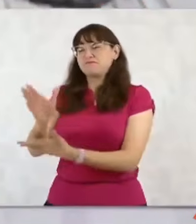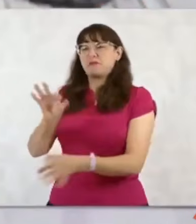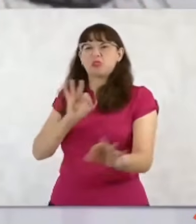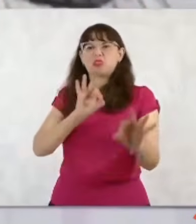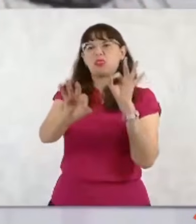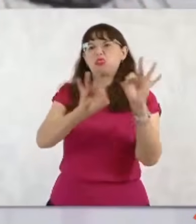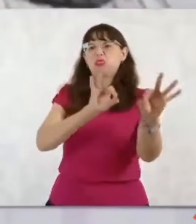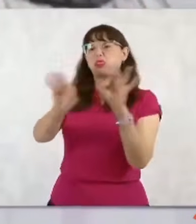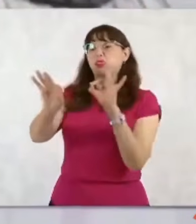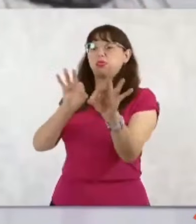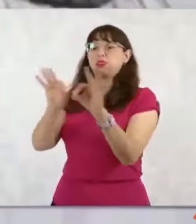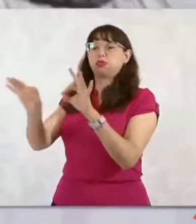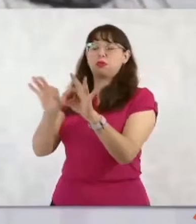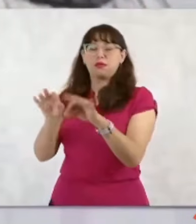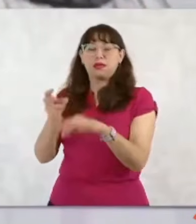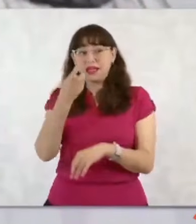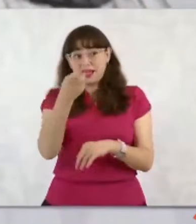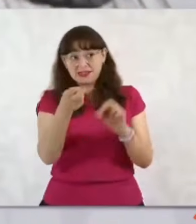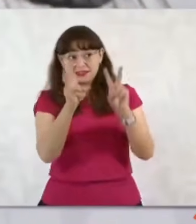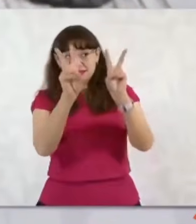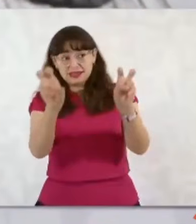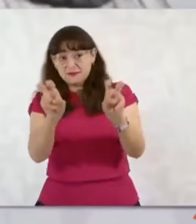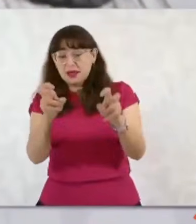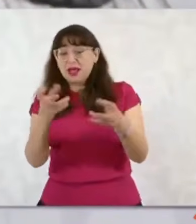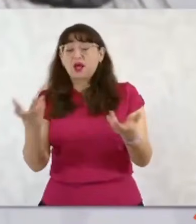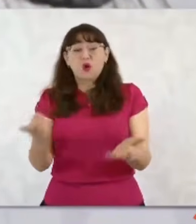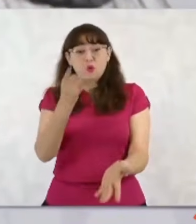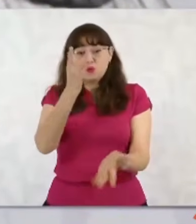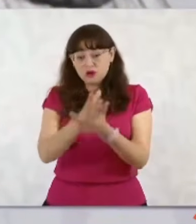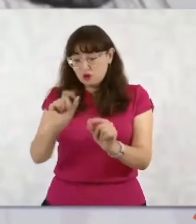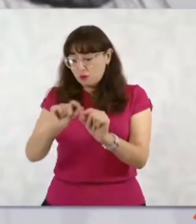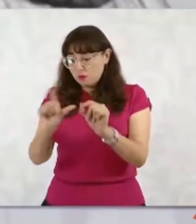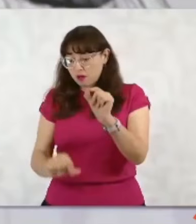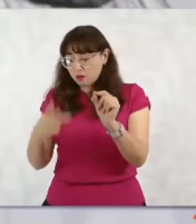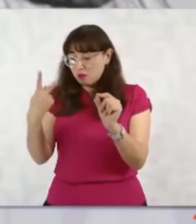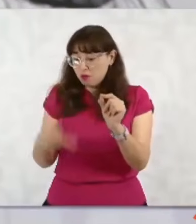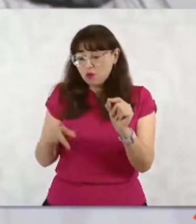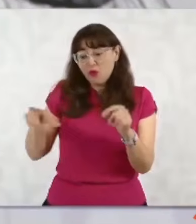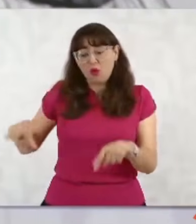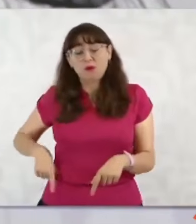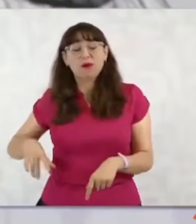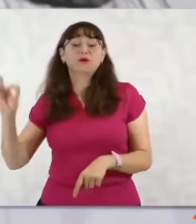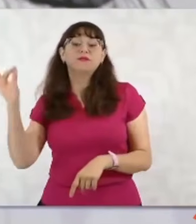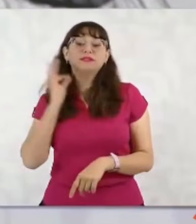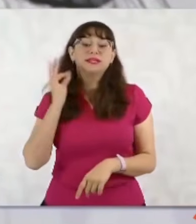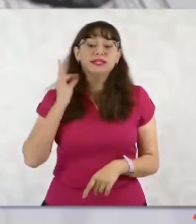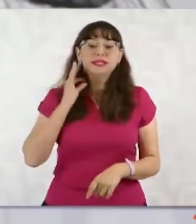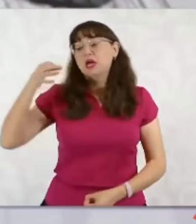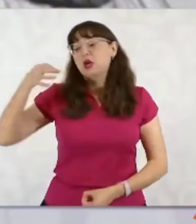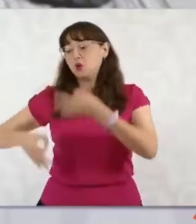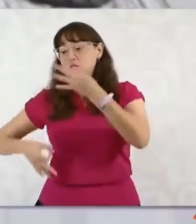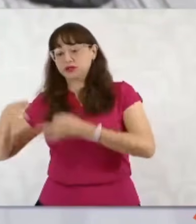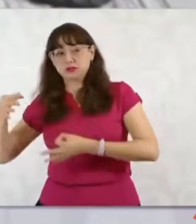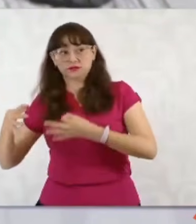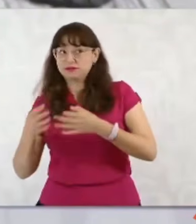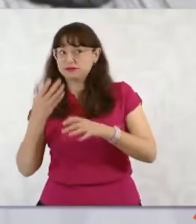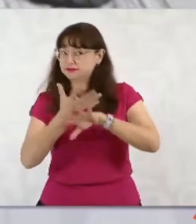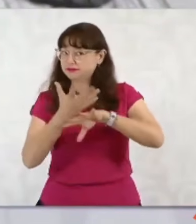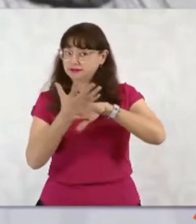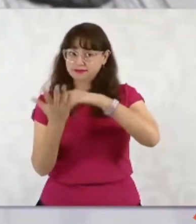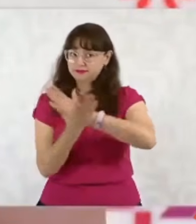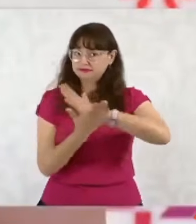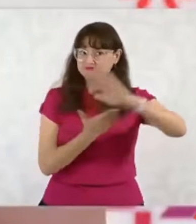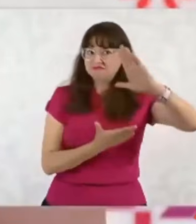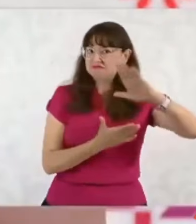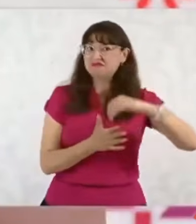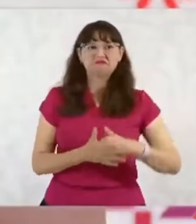al gobierno o a la fiscalía o al Poder Judicial. ¿Qué pasa con la oposición? Como la